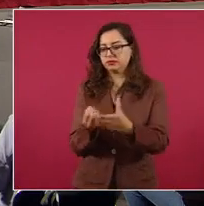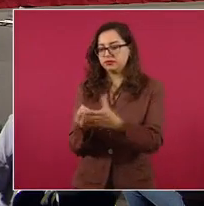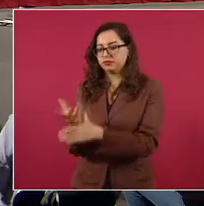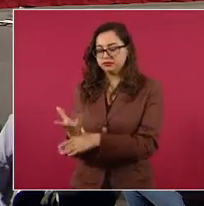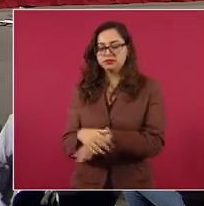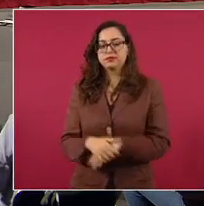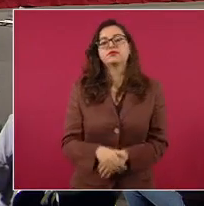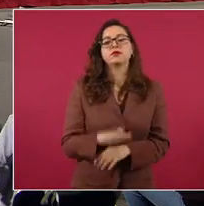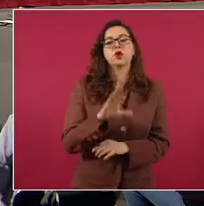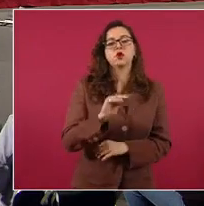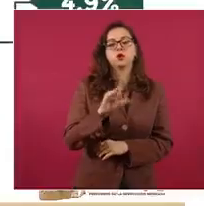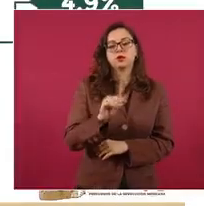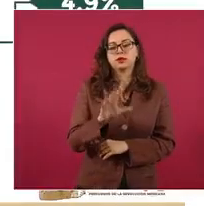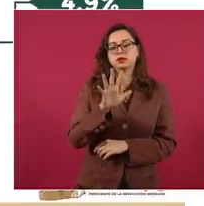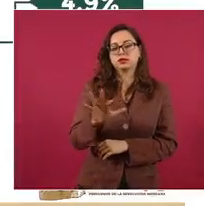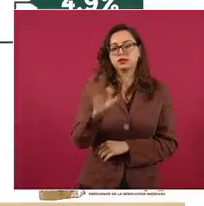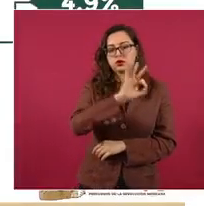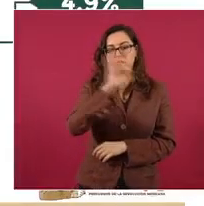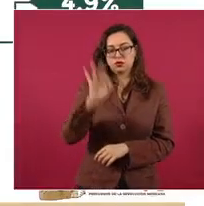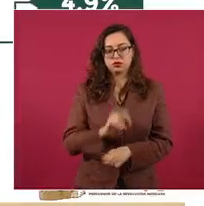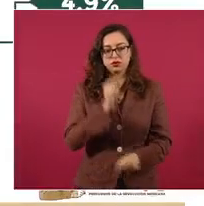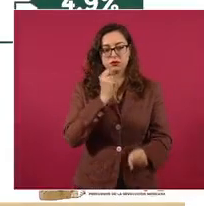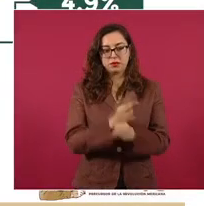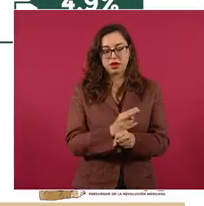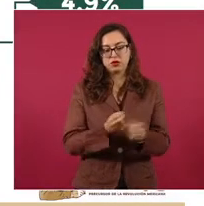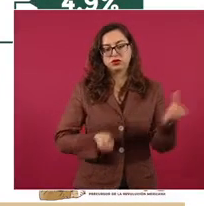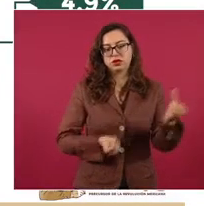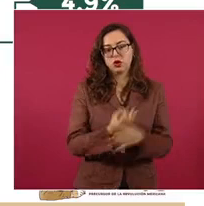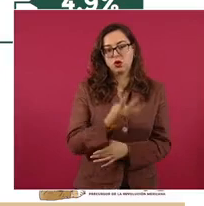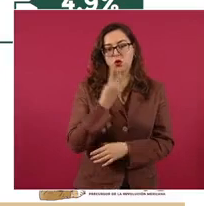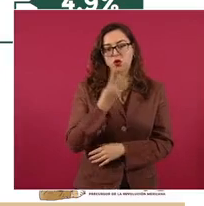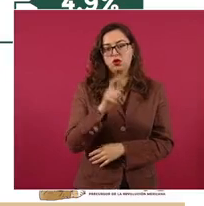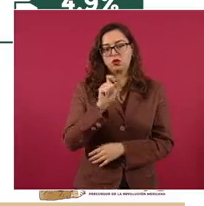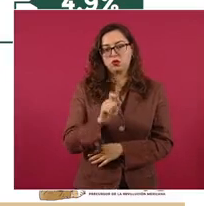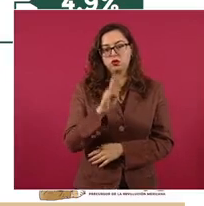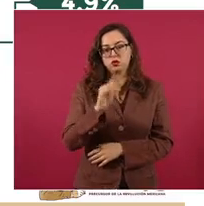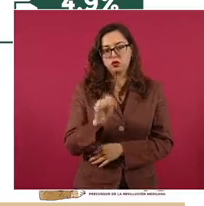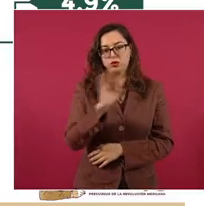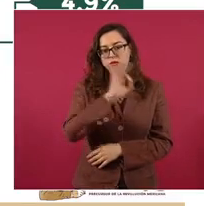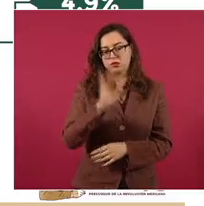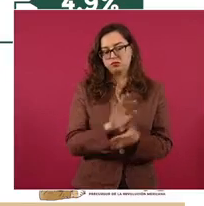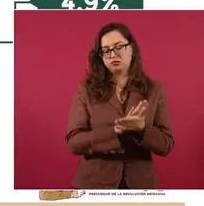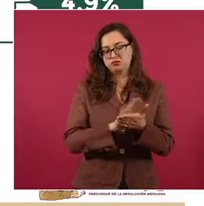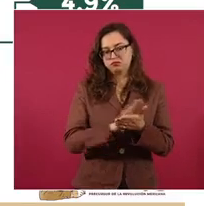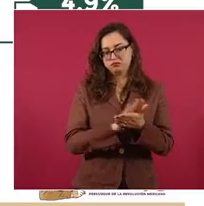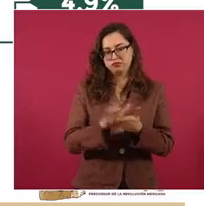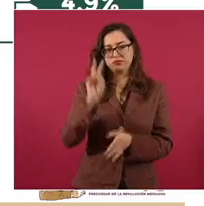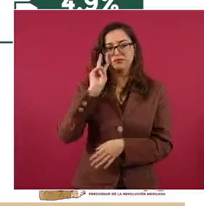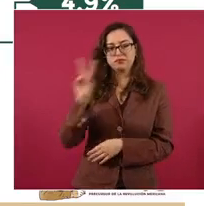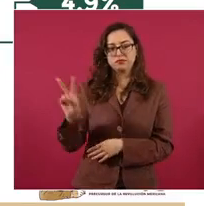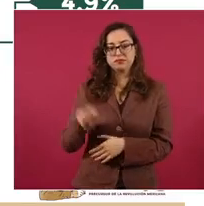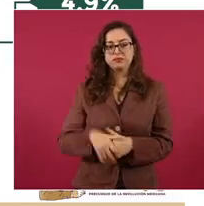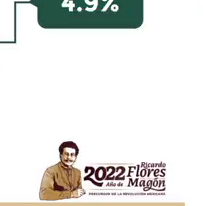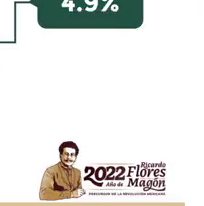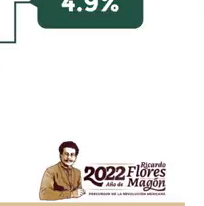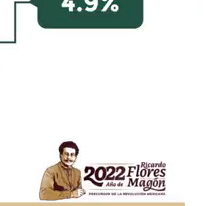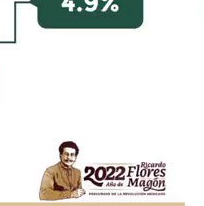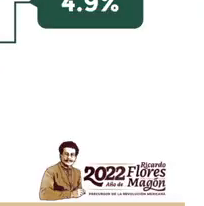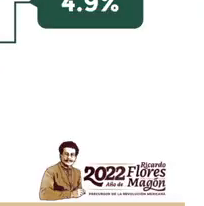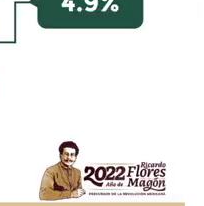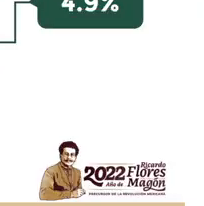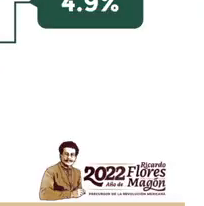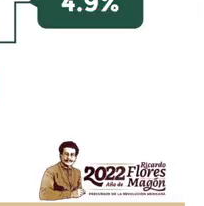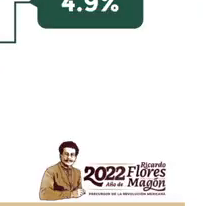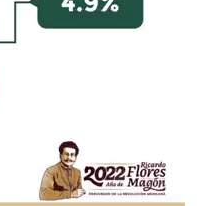95% por el beneficio de libertad anticipada y 4.9% por amnistía. Esto es importante en